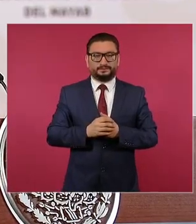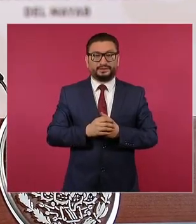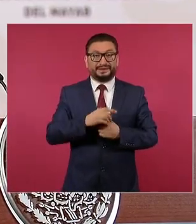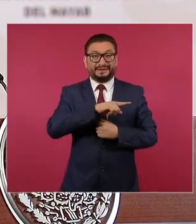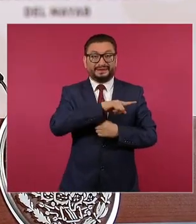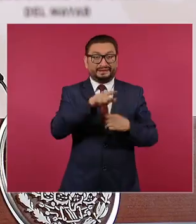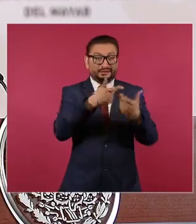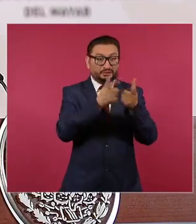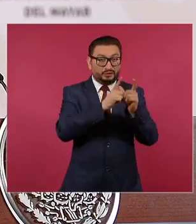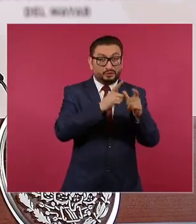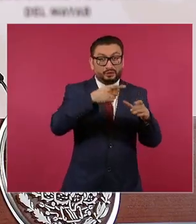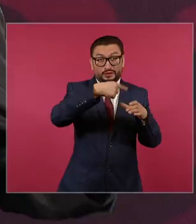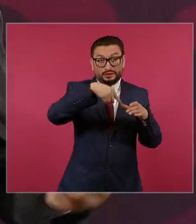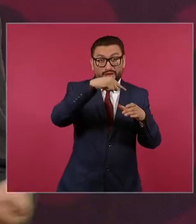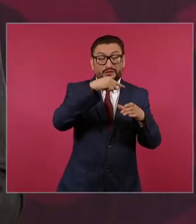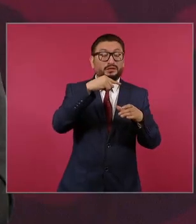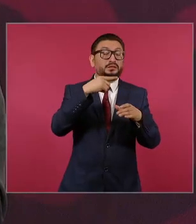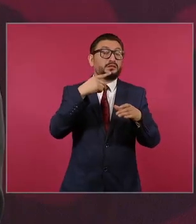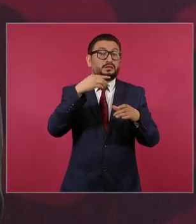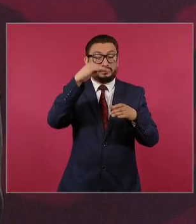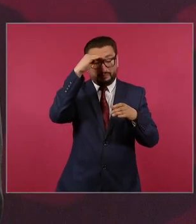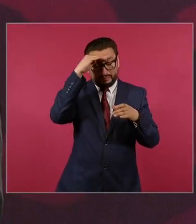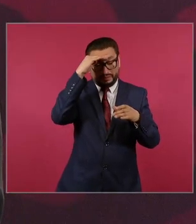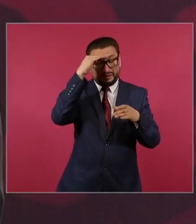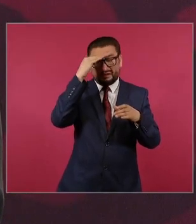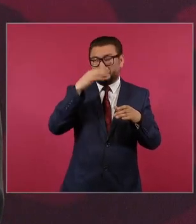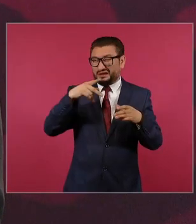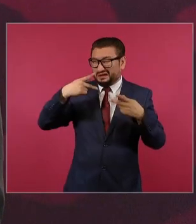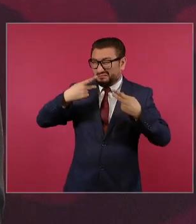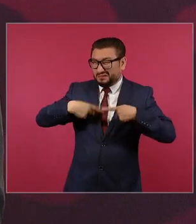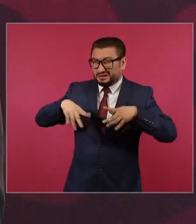tomaban en cuenta al pueblo.